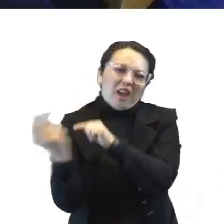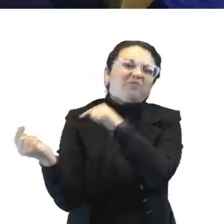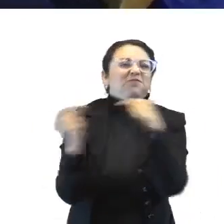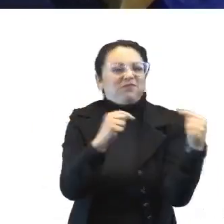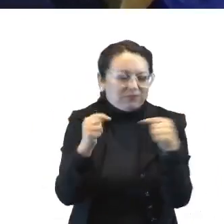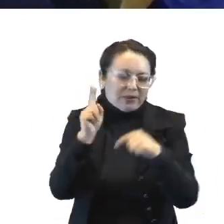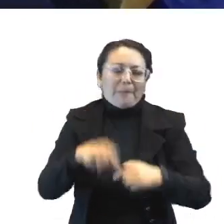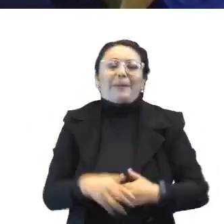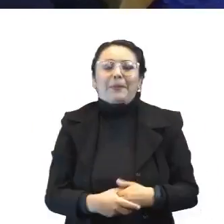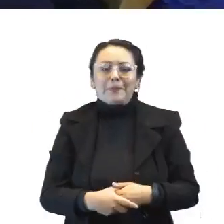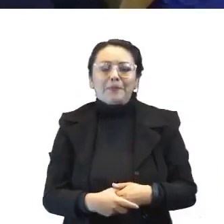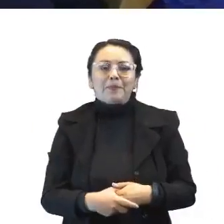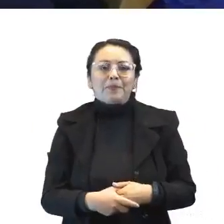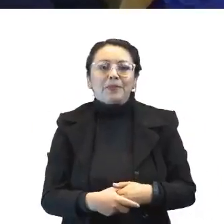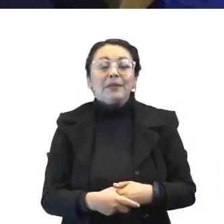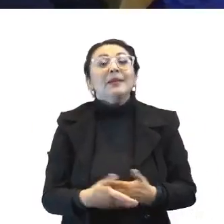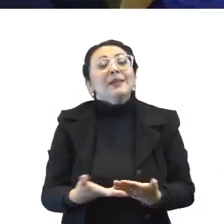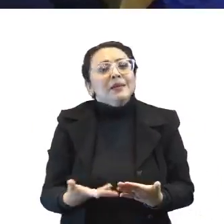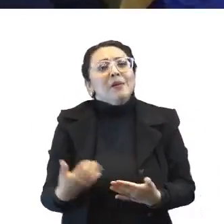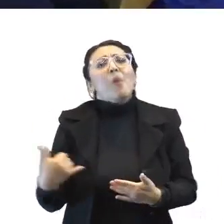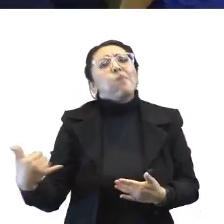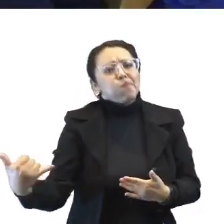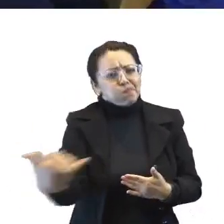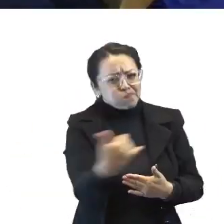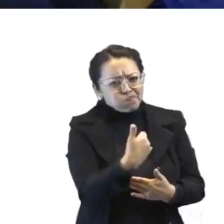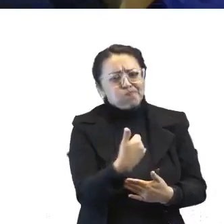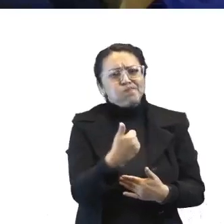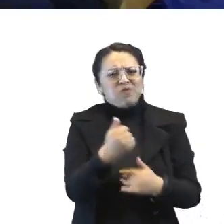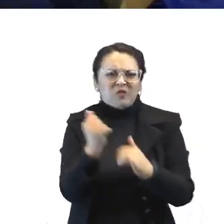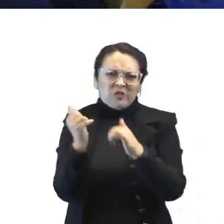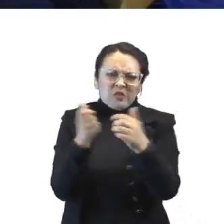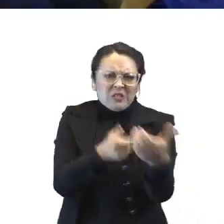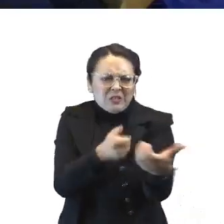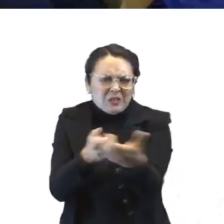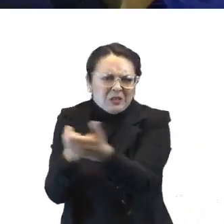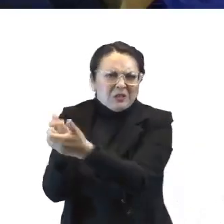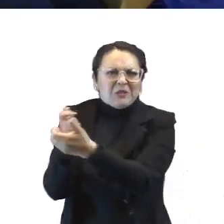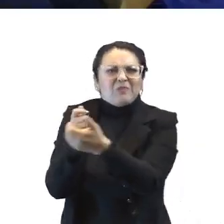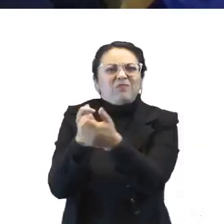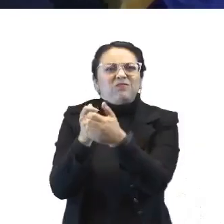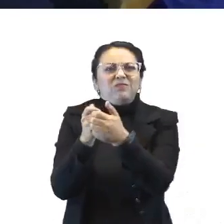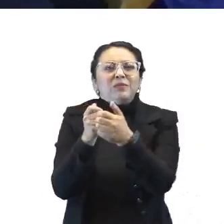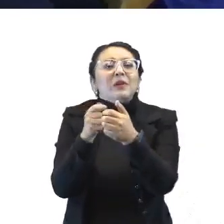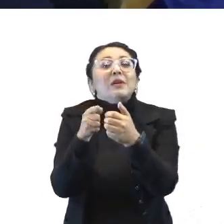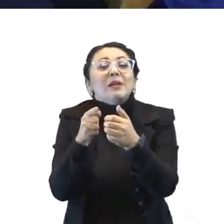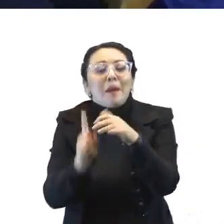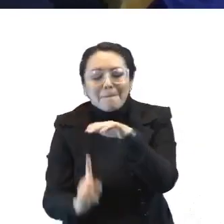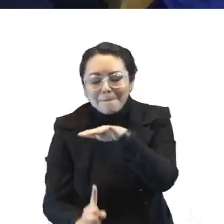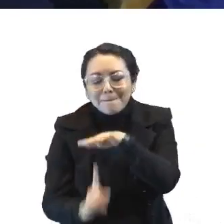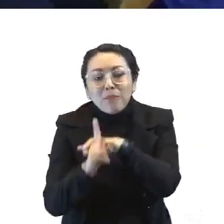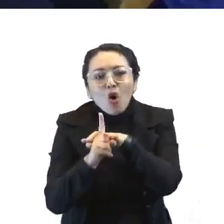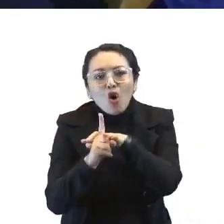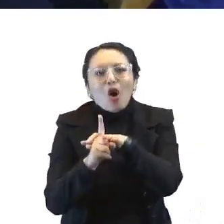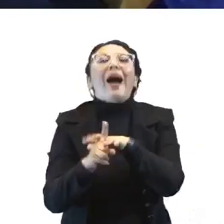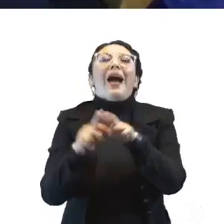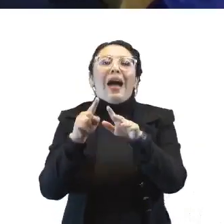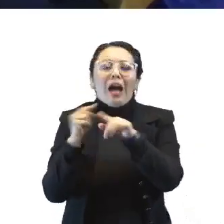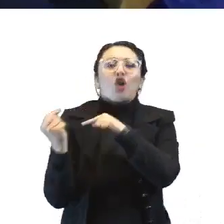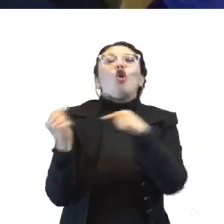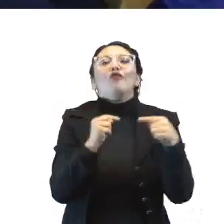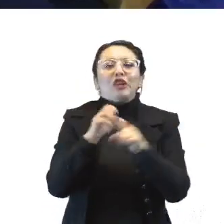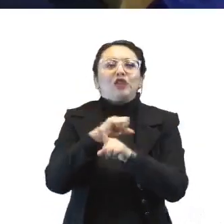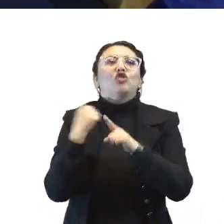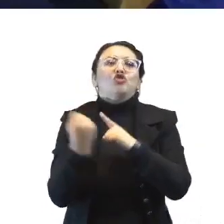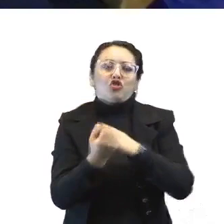Porque gran parte del conflicto armado tiene como raíz el conflicto social.